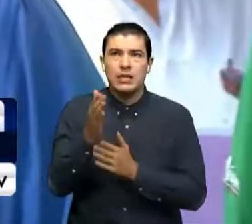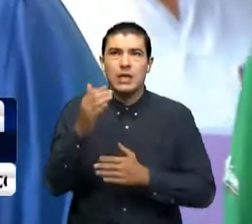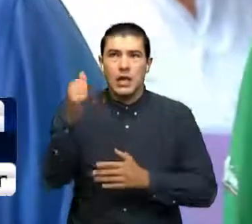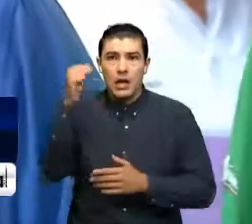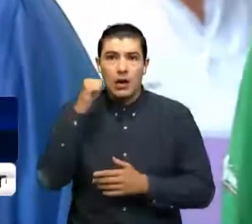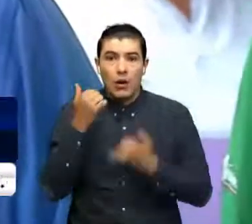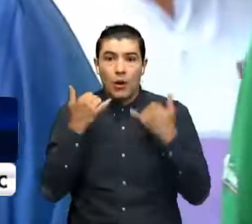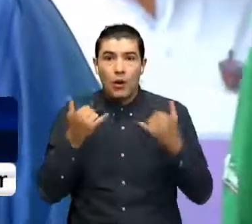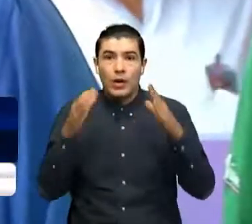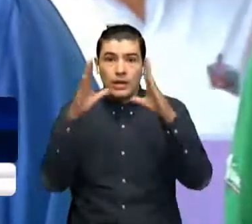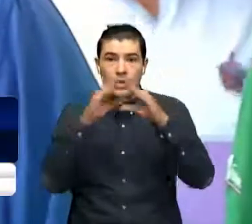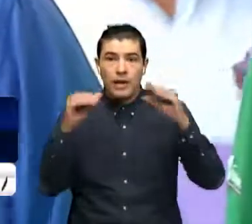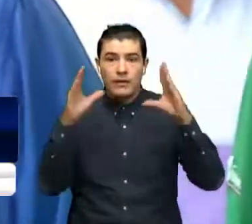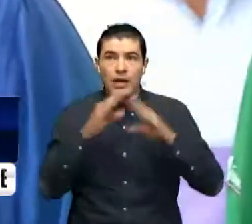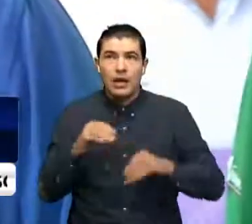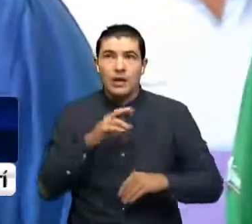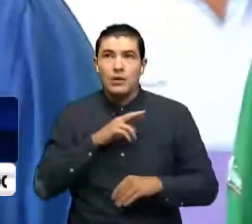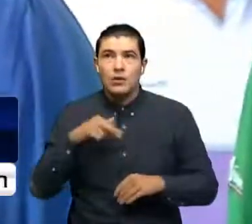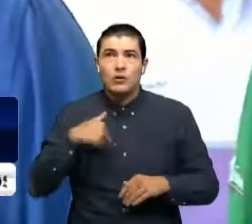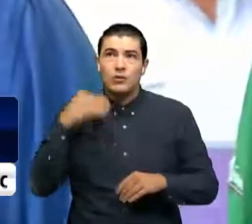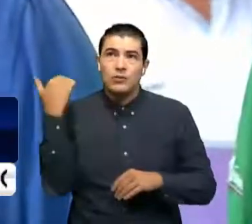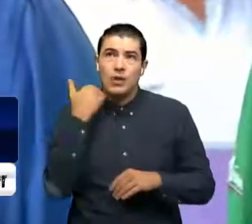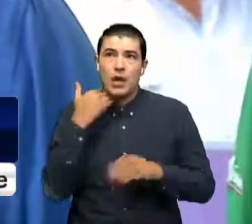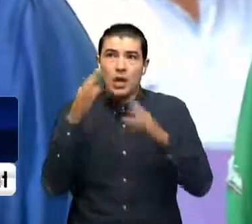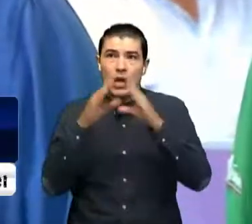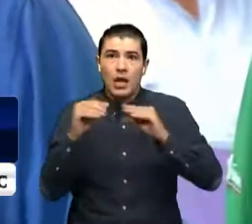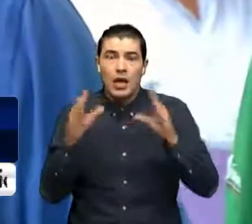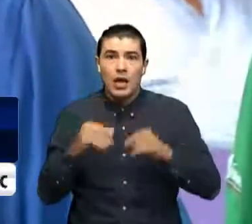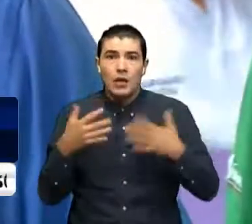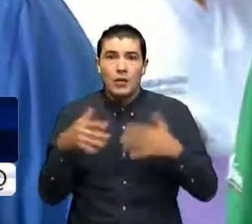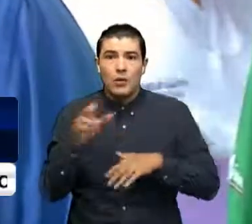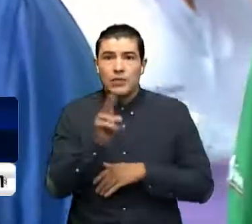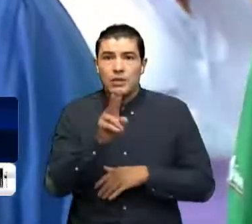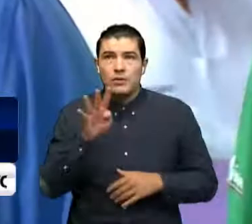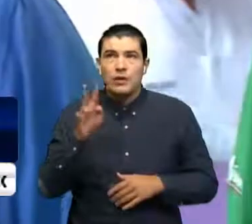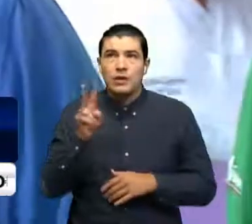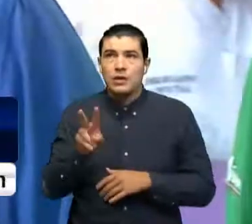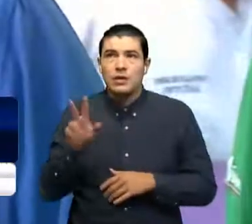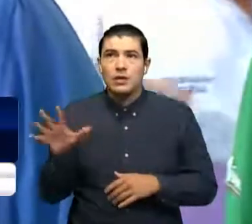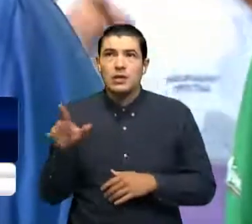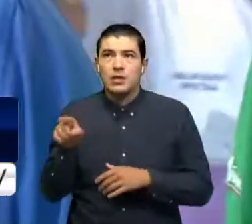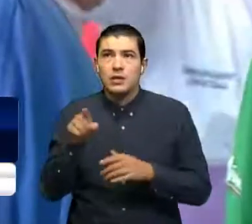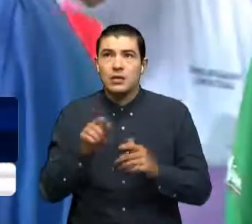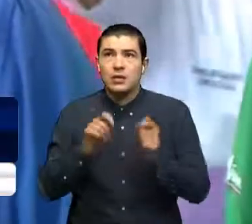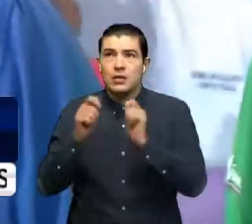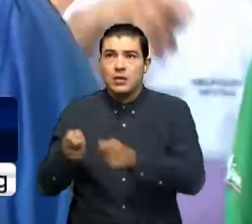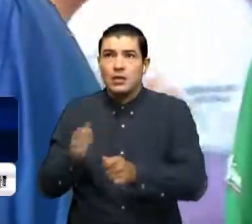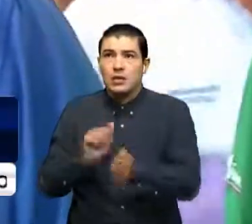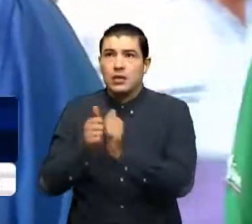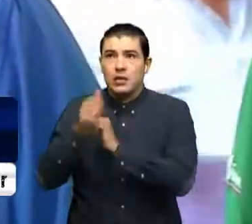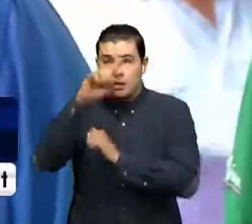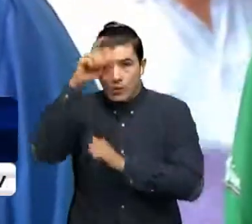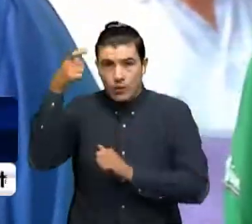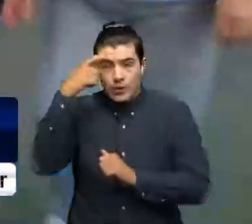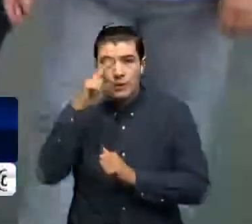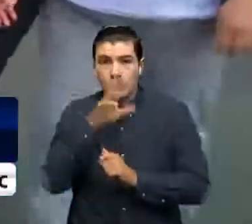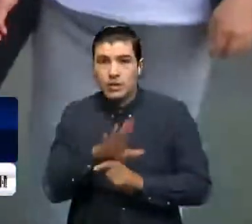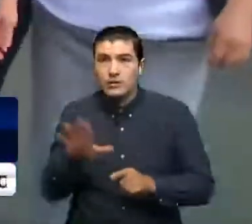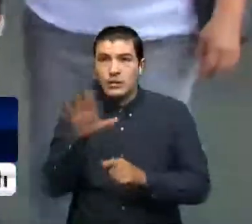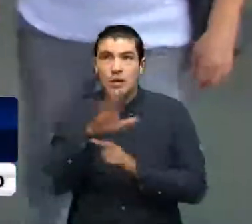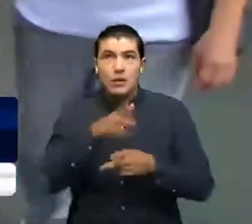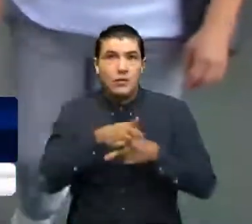días de Navidad. No vaya a ser que nos agarren en Navidad, Nochebuena, en Año Nuevo y la reforma tributaria, la paz del gobierno nacional. En estado de alerta, la clase